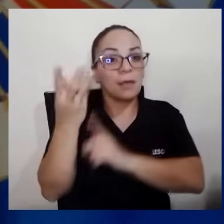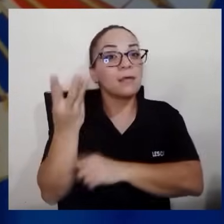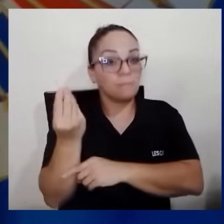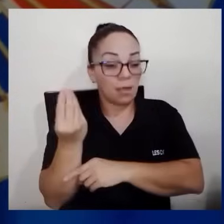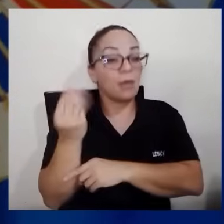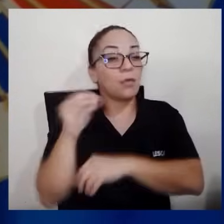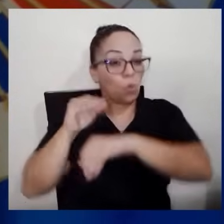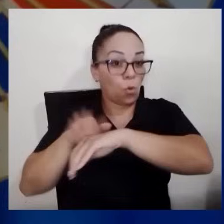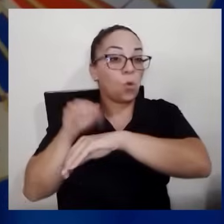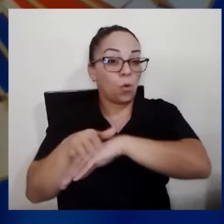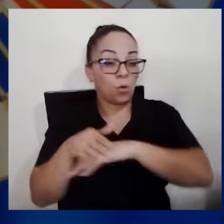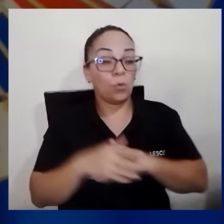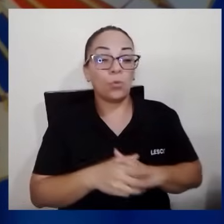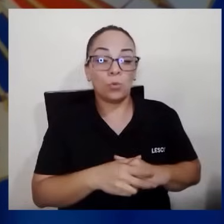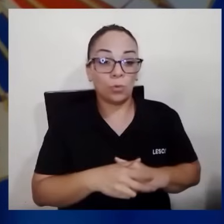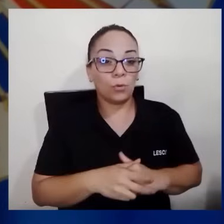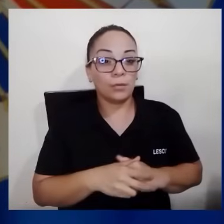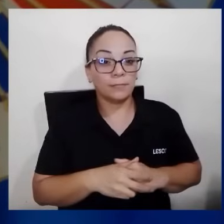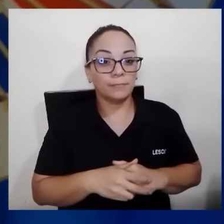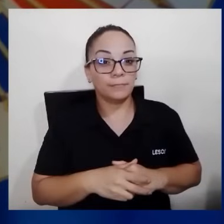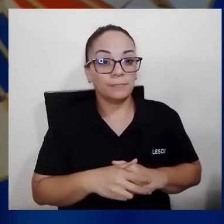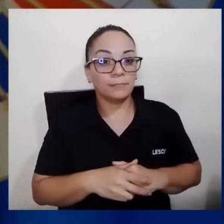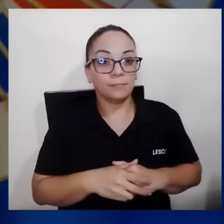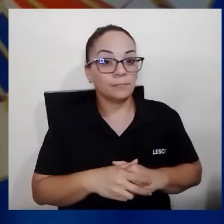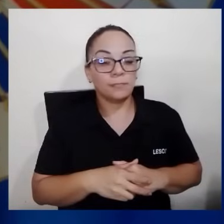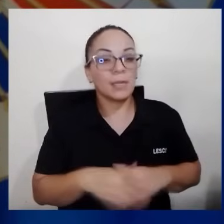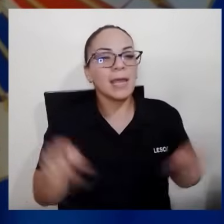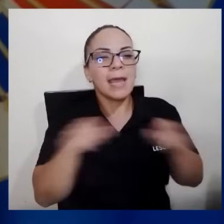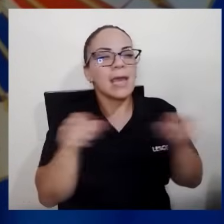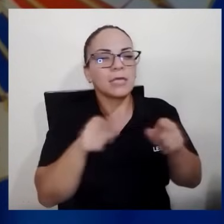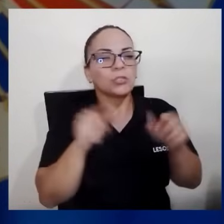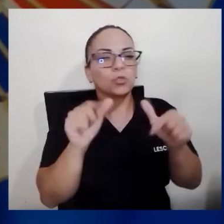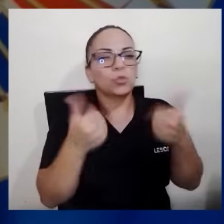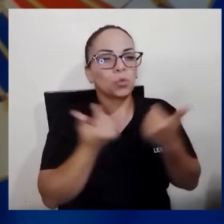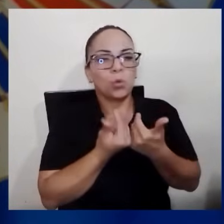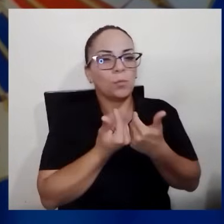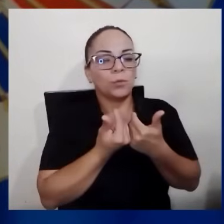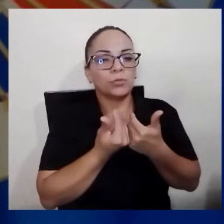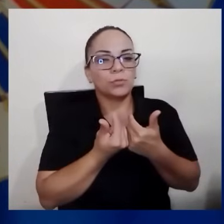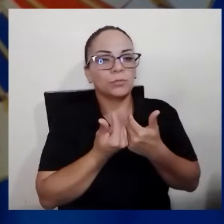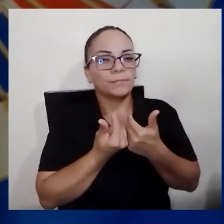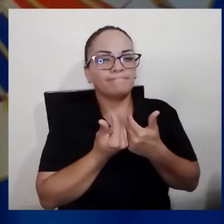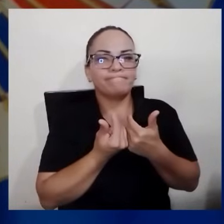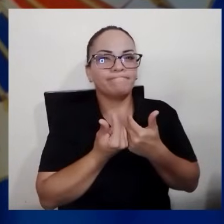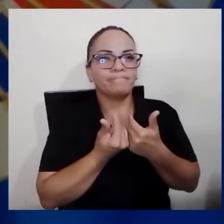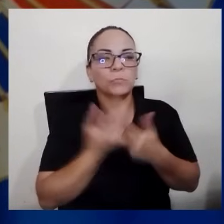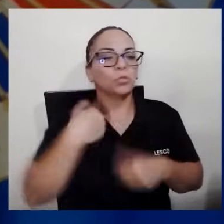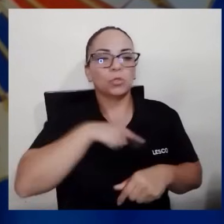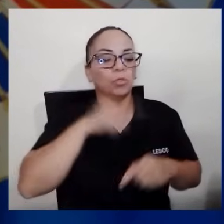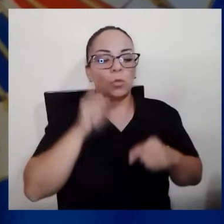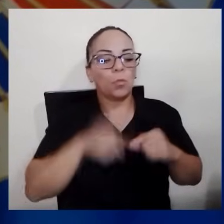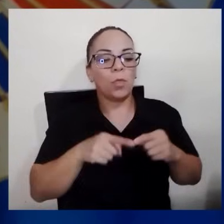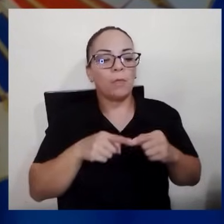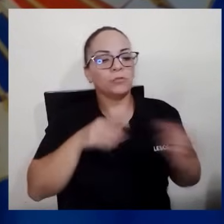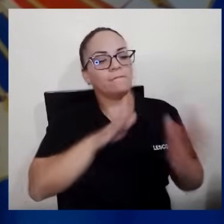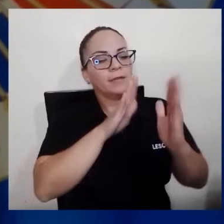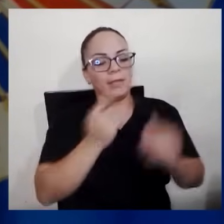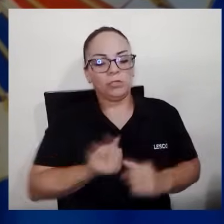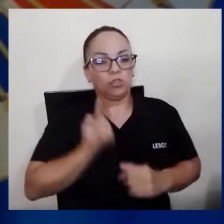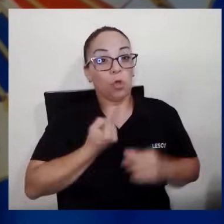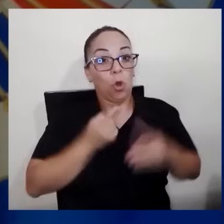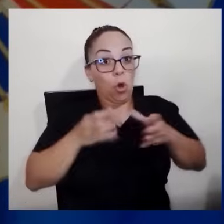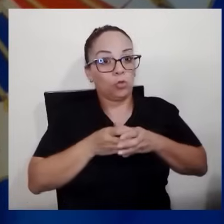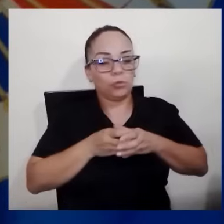miedo a estos grupos no los podemos enfrentar solos las gestiones de